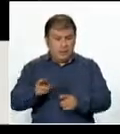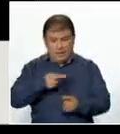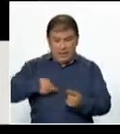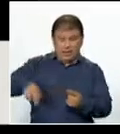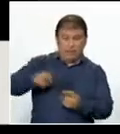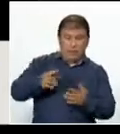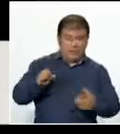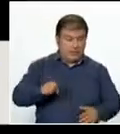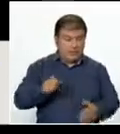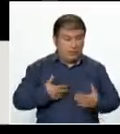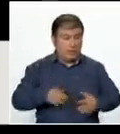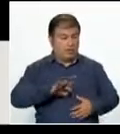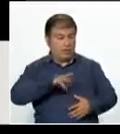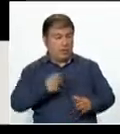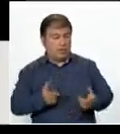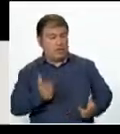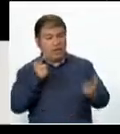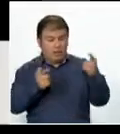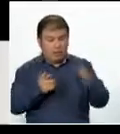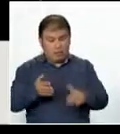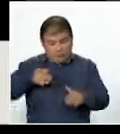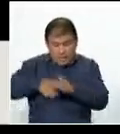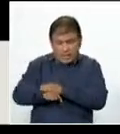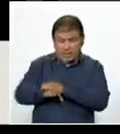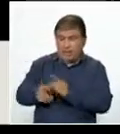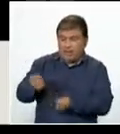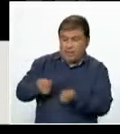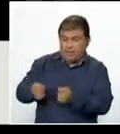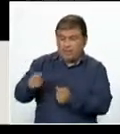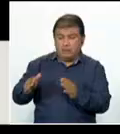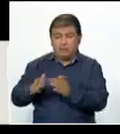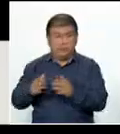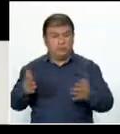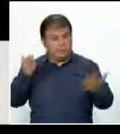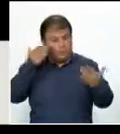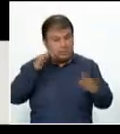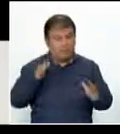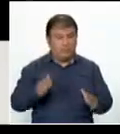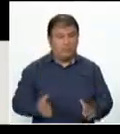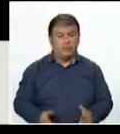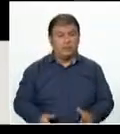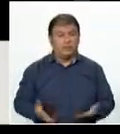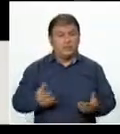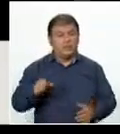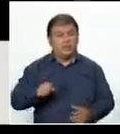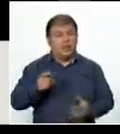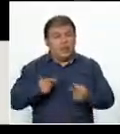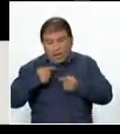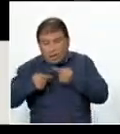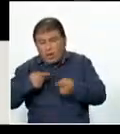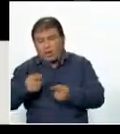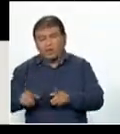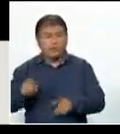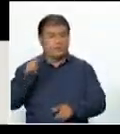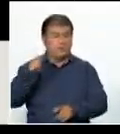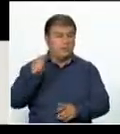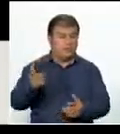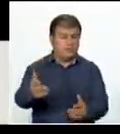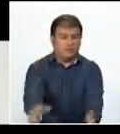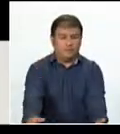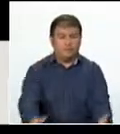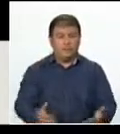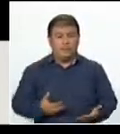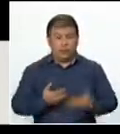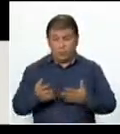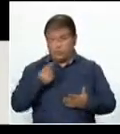alrededores, porque claro, quizás un delincuente está armado en una de estas galerías, ¿no? Bueno, no se sabe. Correcto. Lo que comentan algunos testigos por aquí es que,